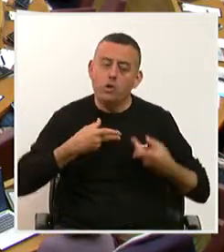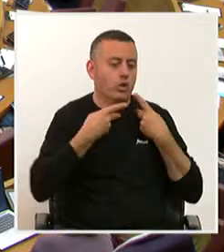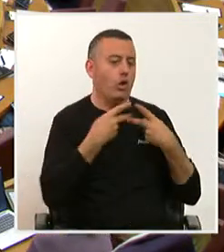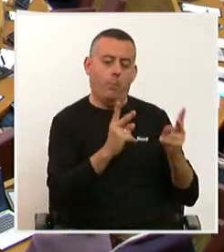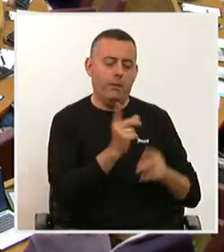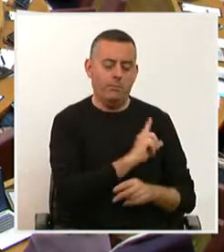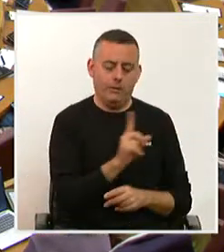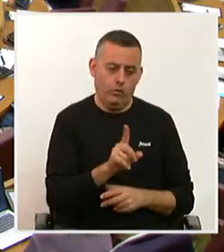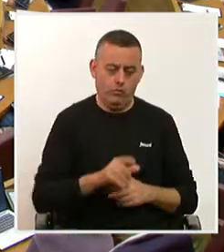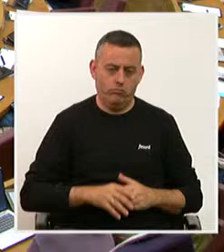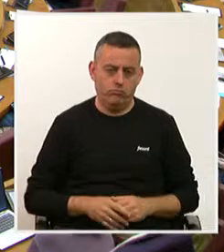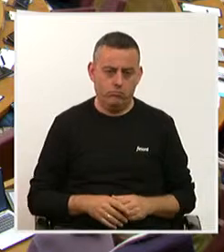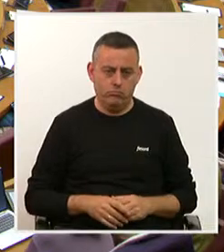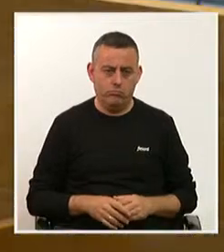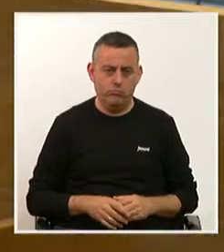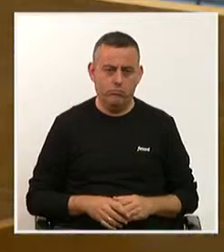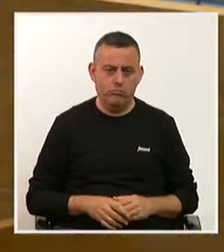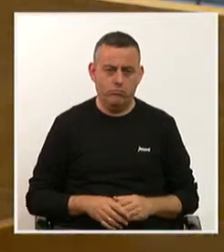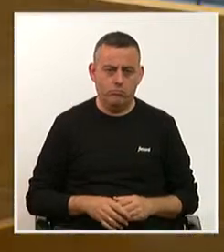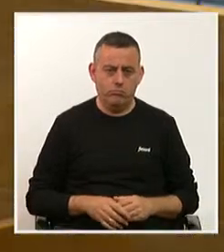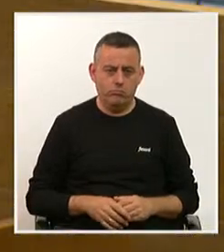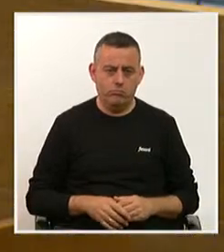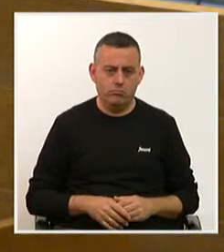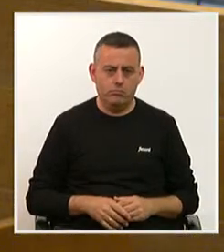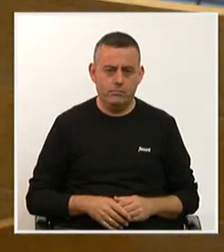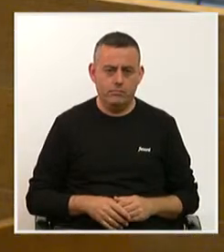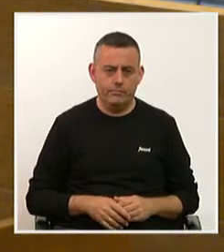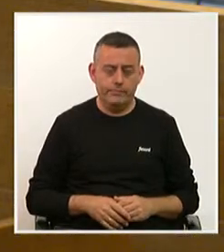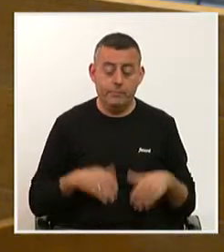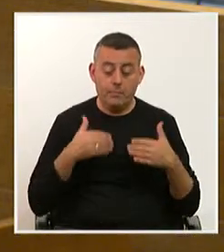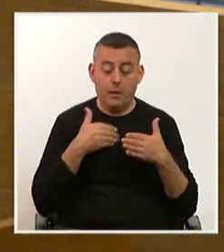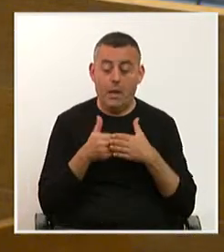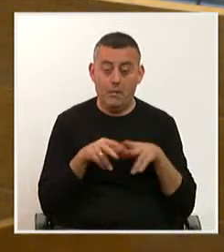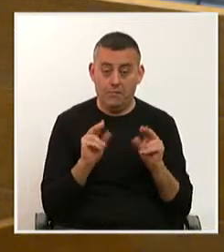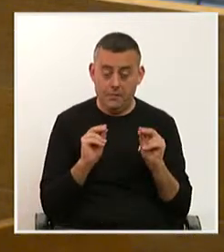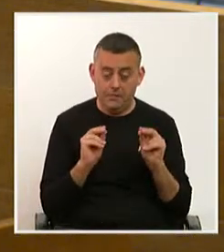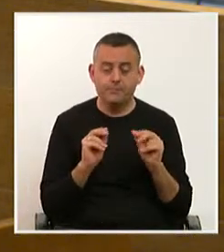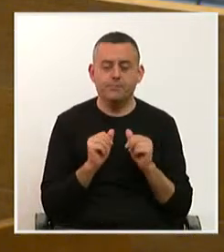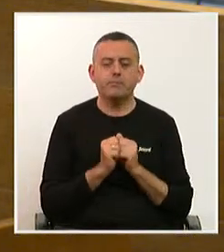y va acabar y acabar